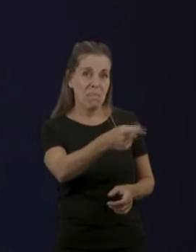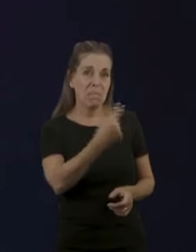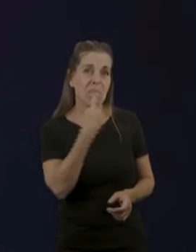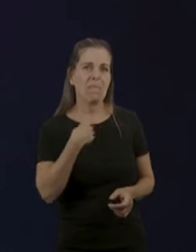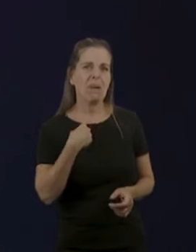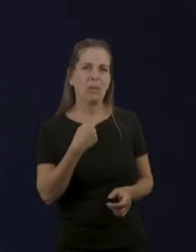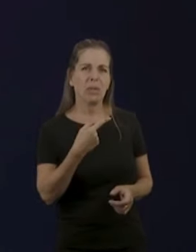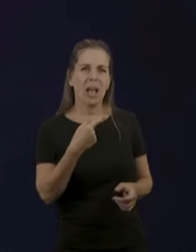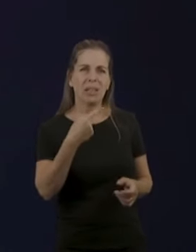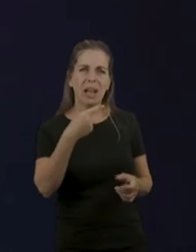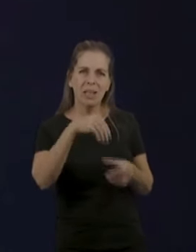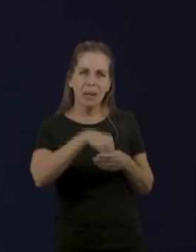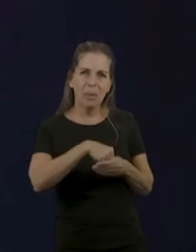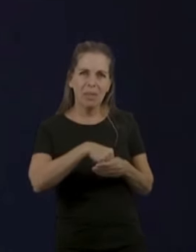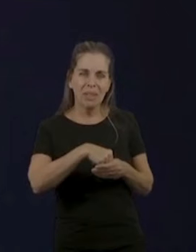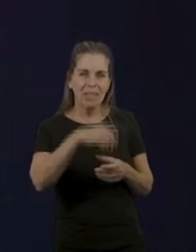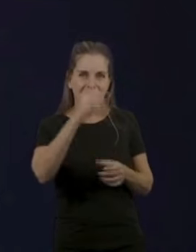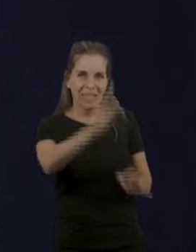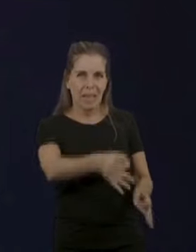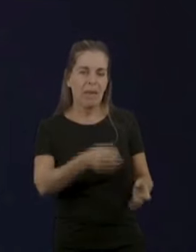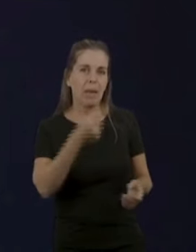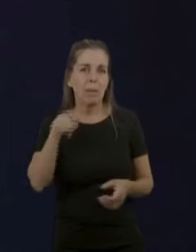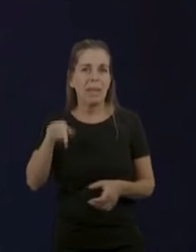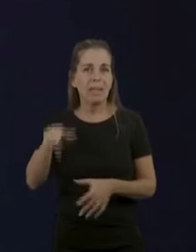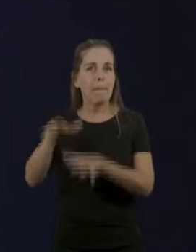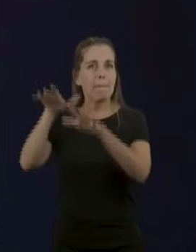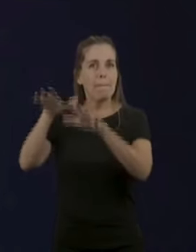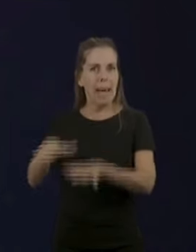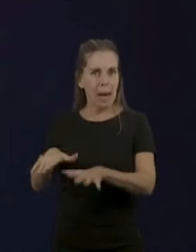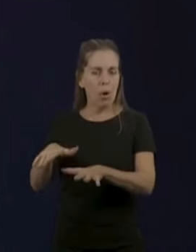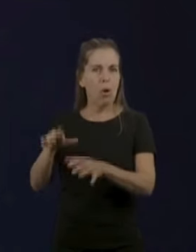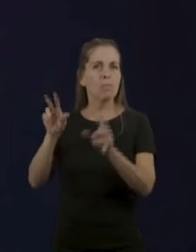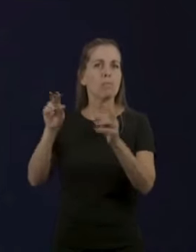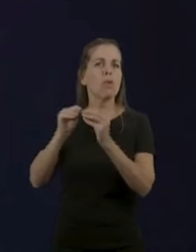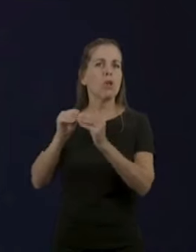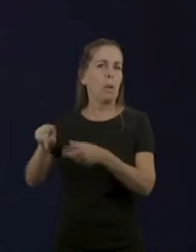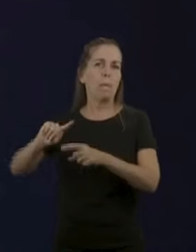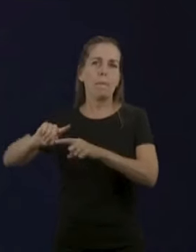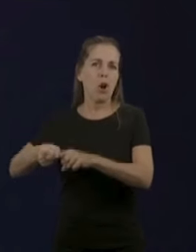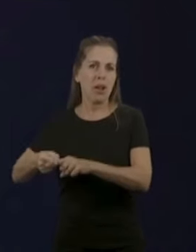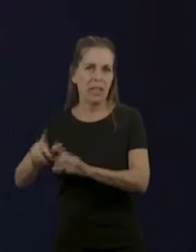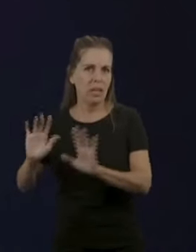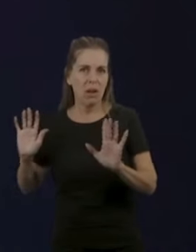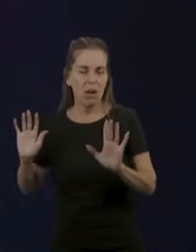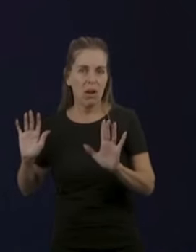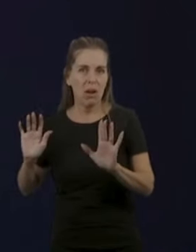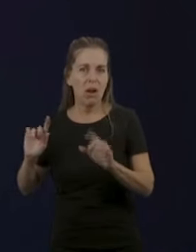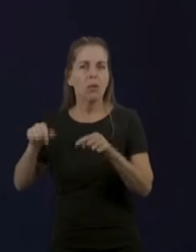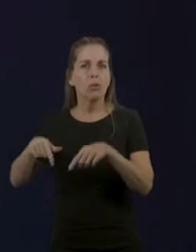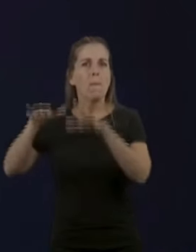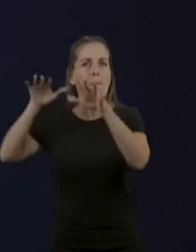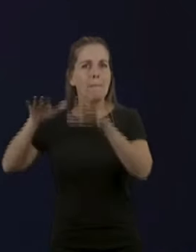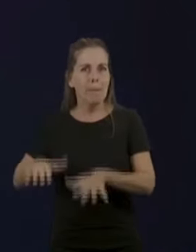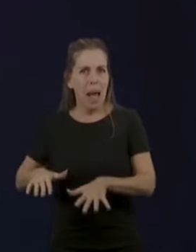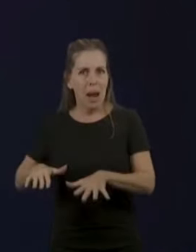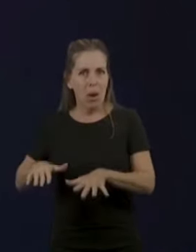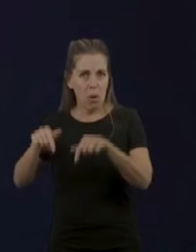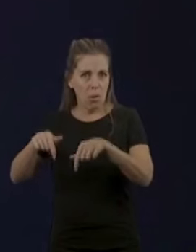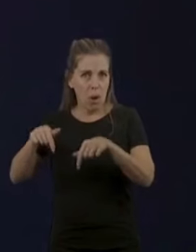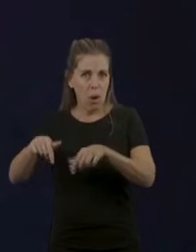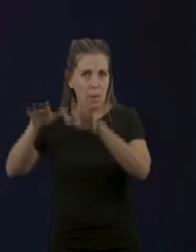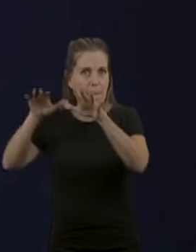no es un paro netamente político esto es un paro que daña eh